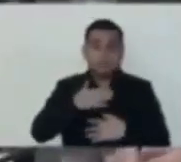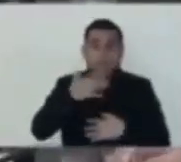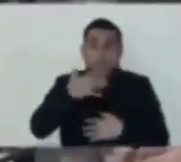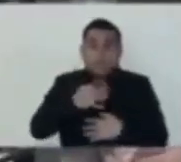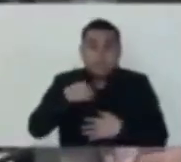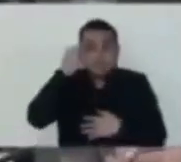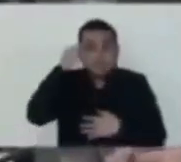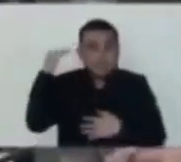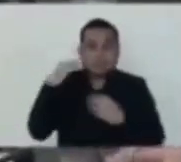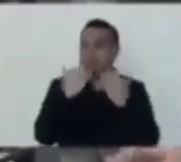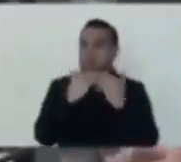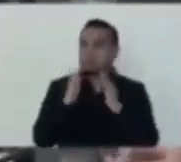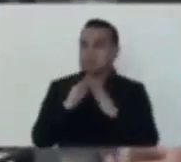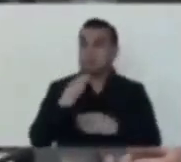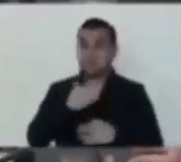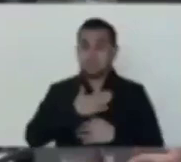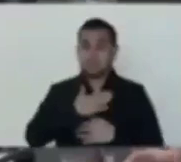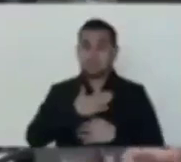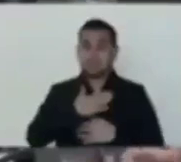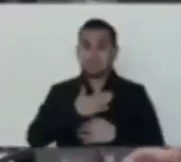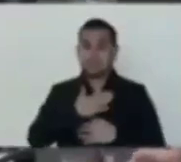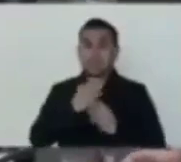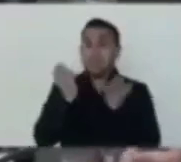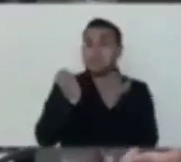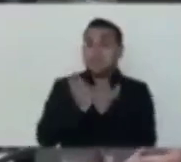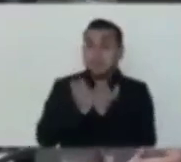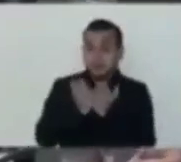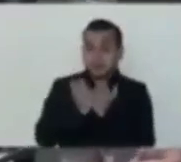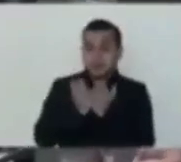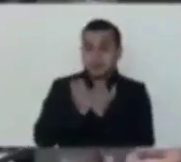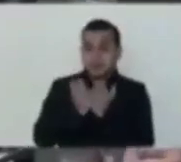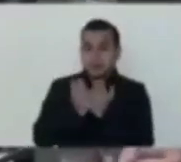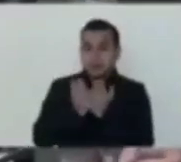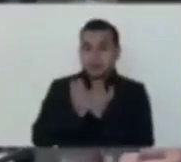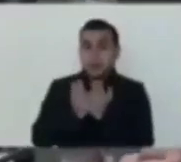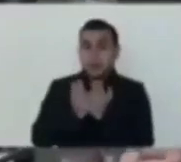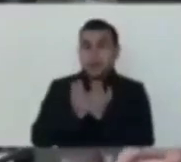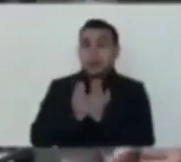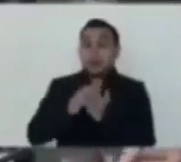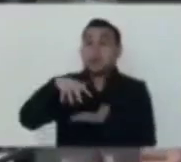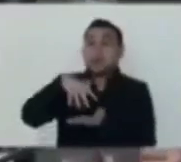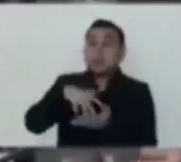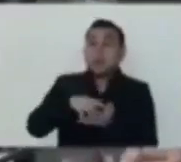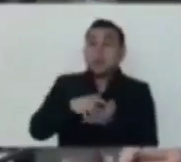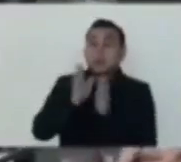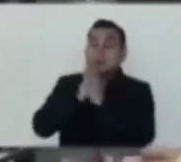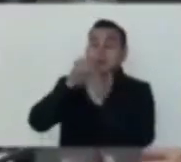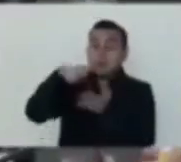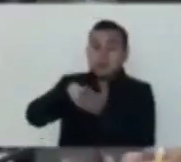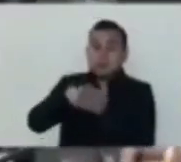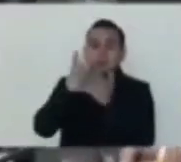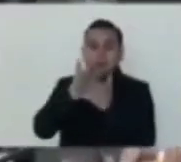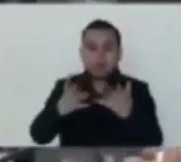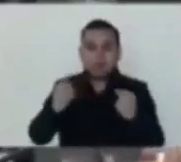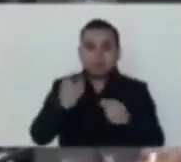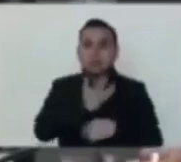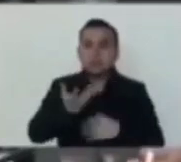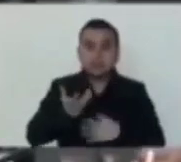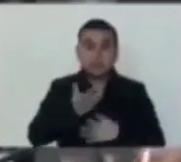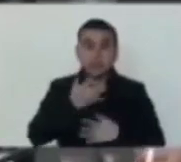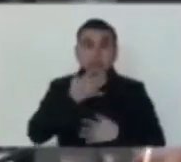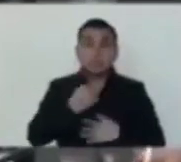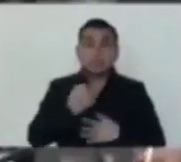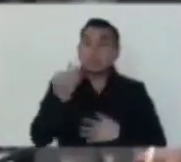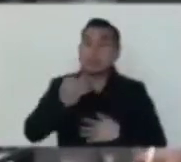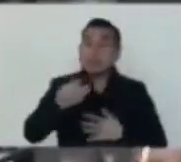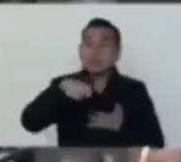mí como político, no, puede ser de otro partido, olvídese hace un rato. La Biblia dice que si un pueblo clama, Dios va a sanar su tierra.